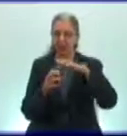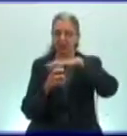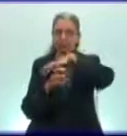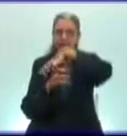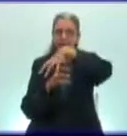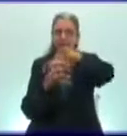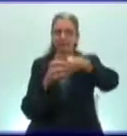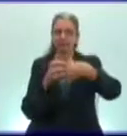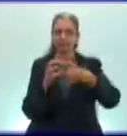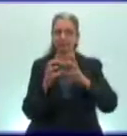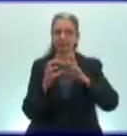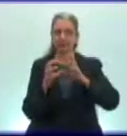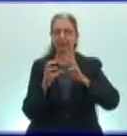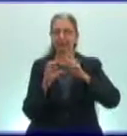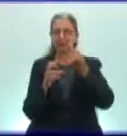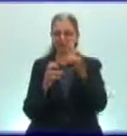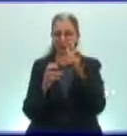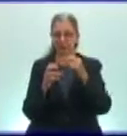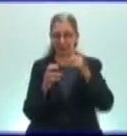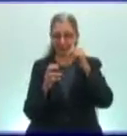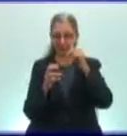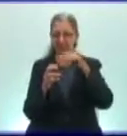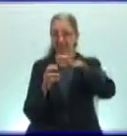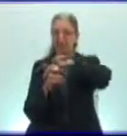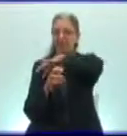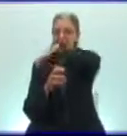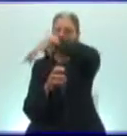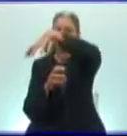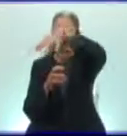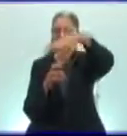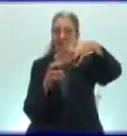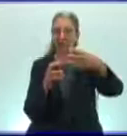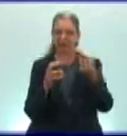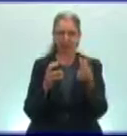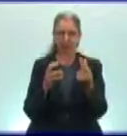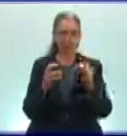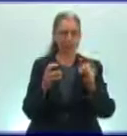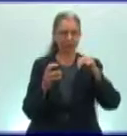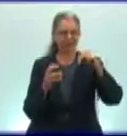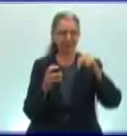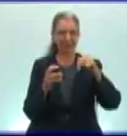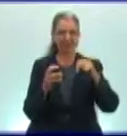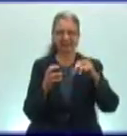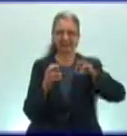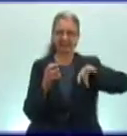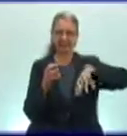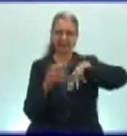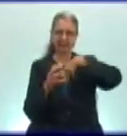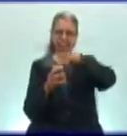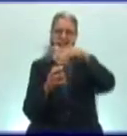envoltura ubicados en capas o niveles según la energía que ellos tengan.